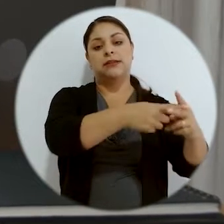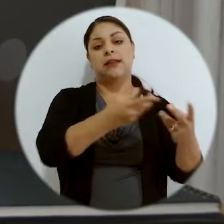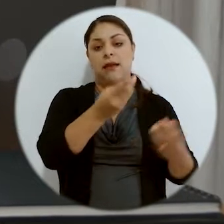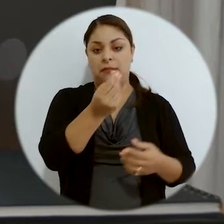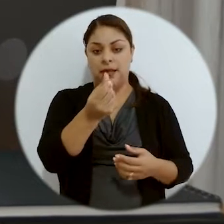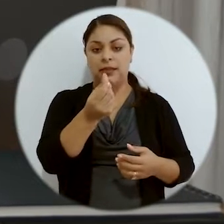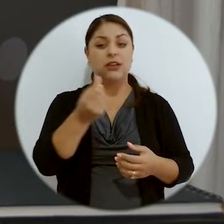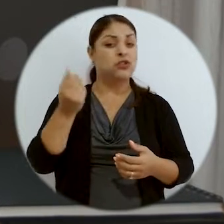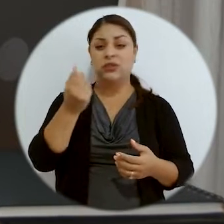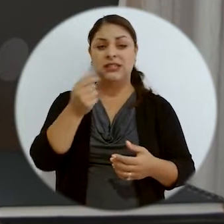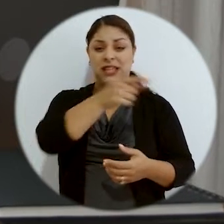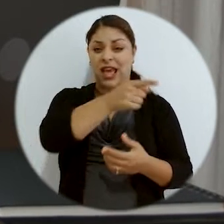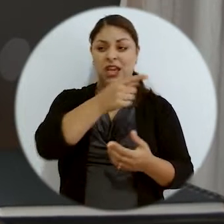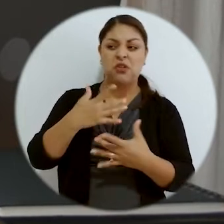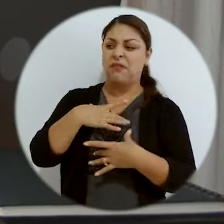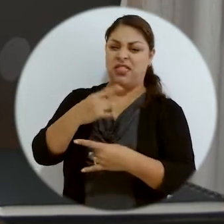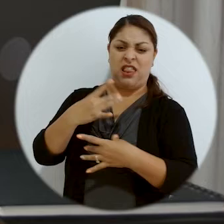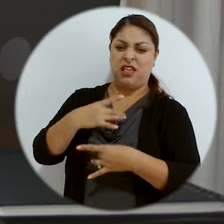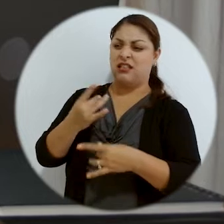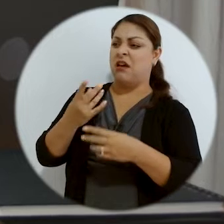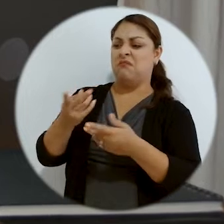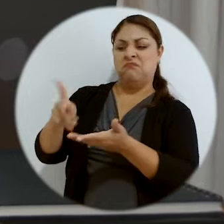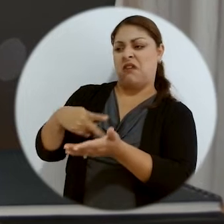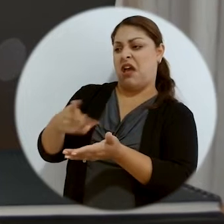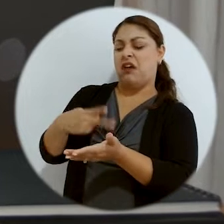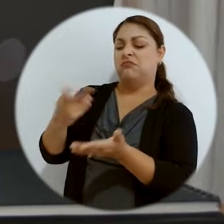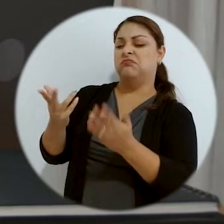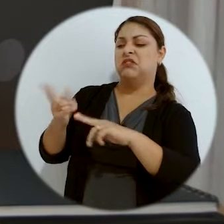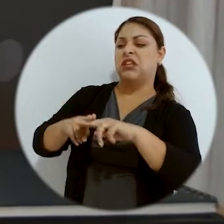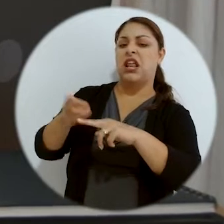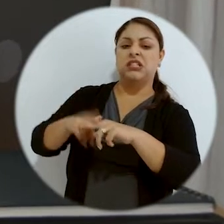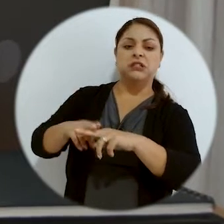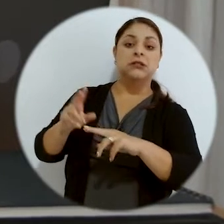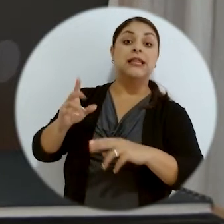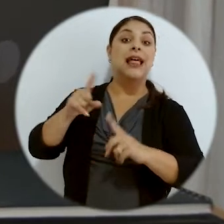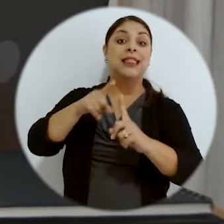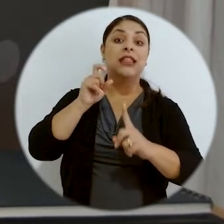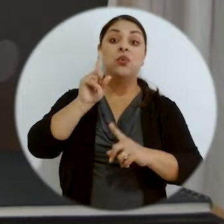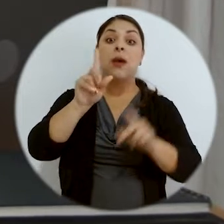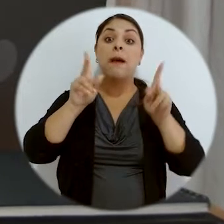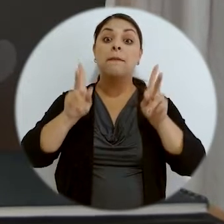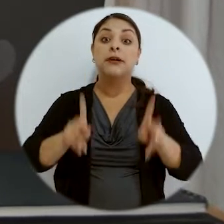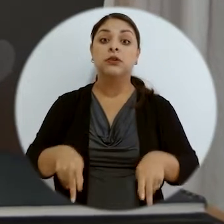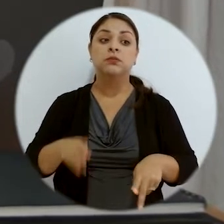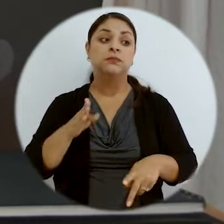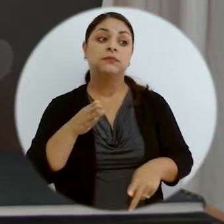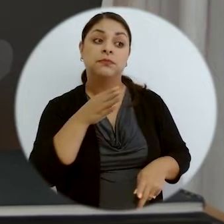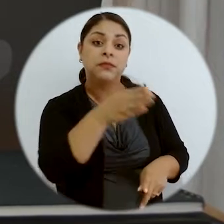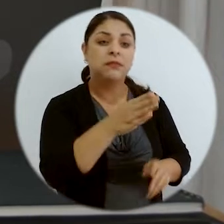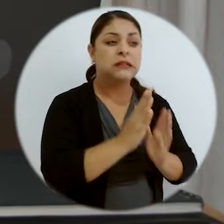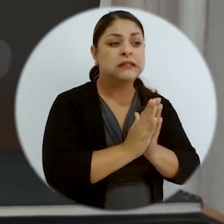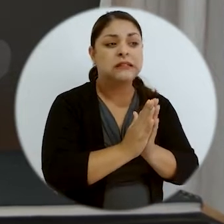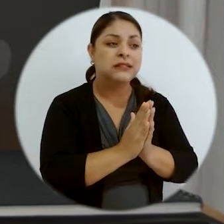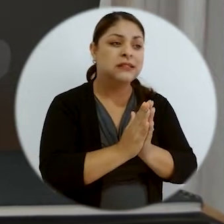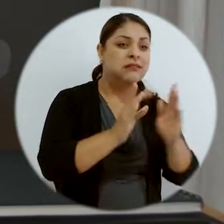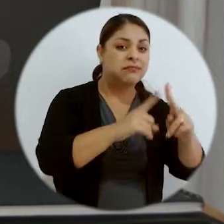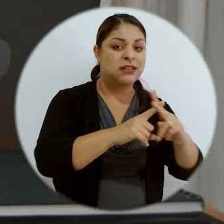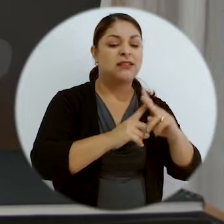plata. Entonces ya el interés no es que a usted le paguen los intereses, ya ellos saben que no van a pagar. Desde que llega una persona a este